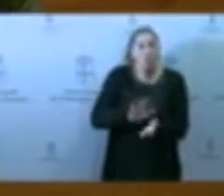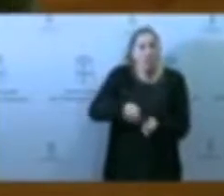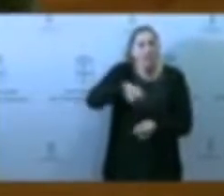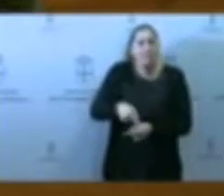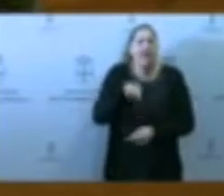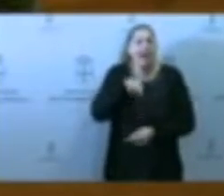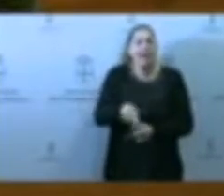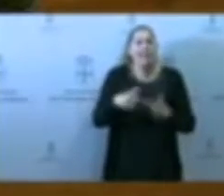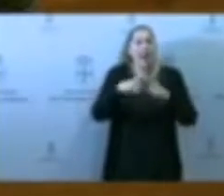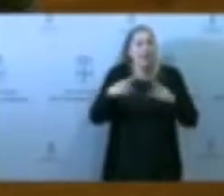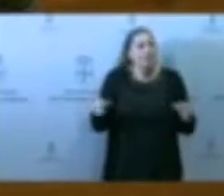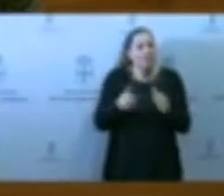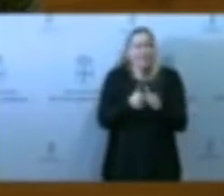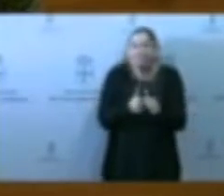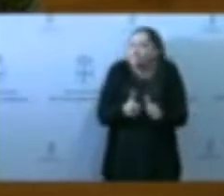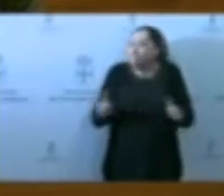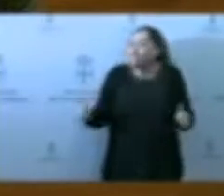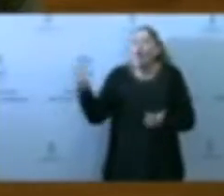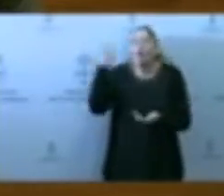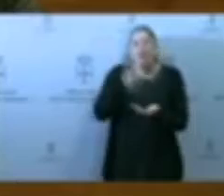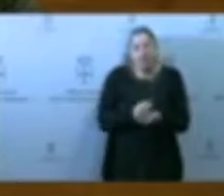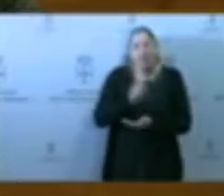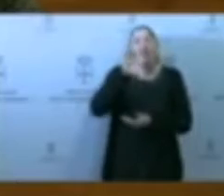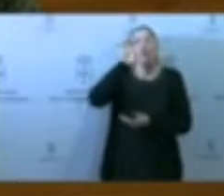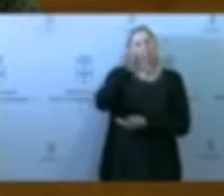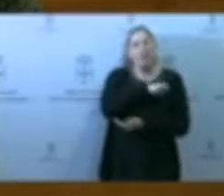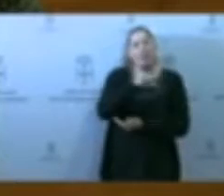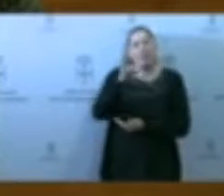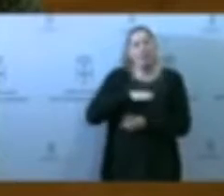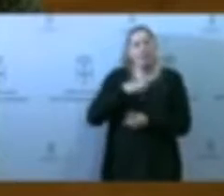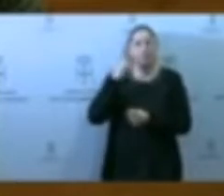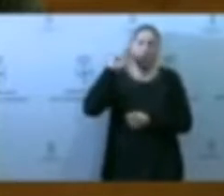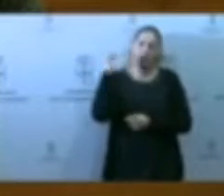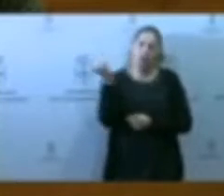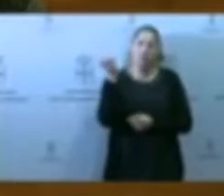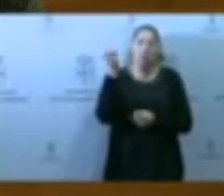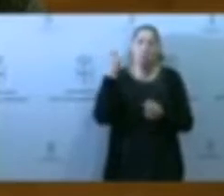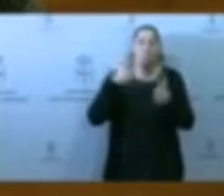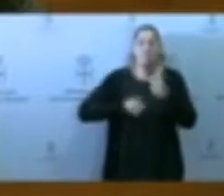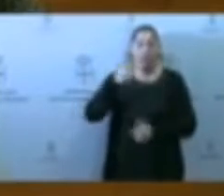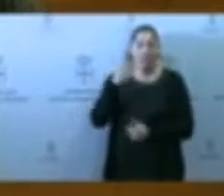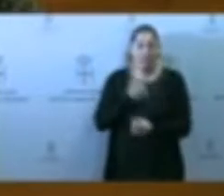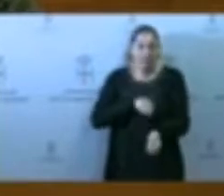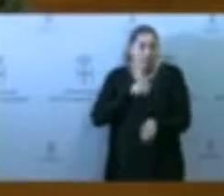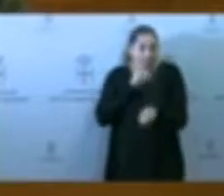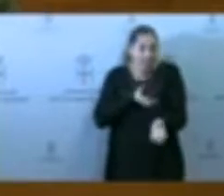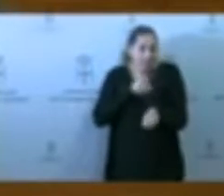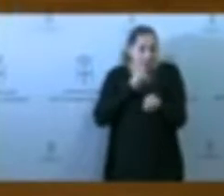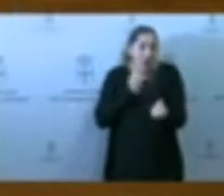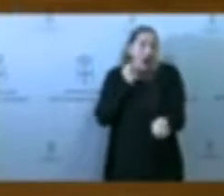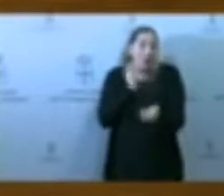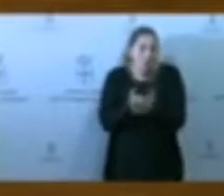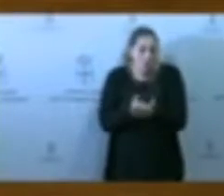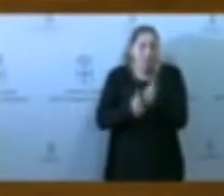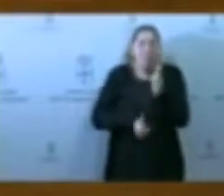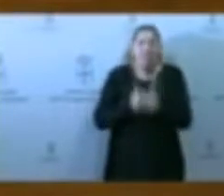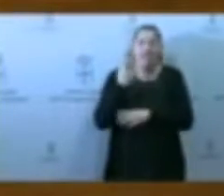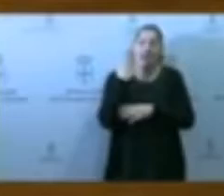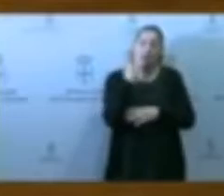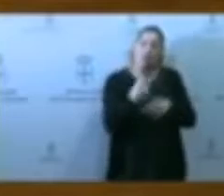separa una vez más de las comunidades autónomas que tienen el discurso seguramente de que apuestan y apoyan la